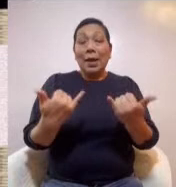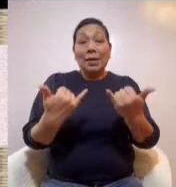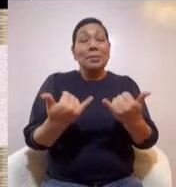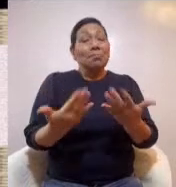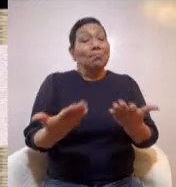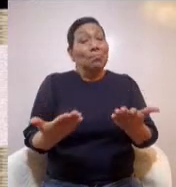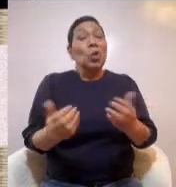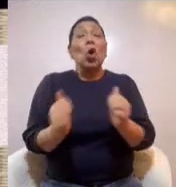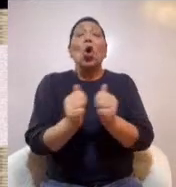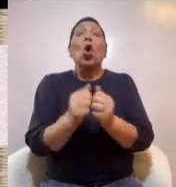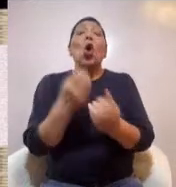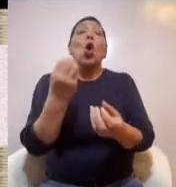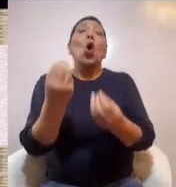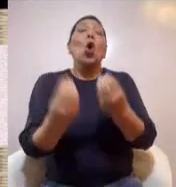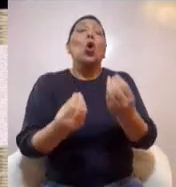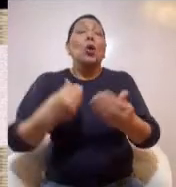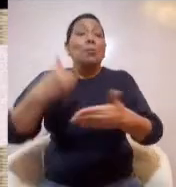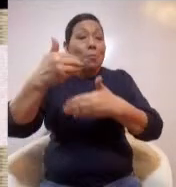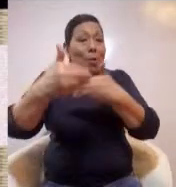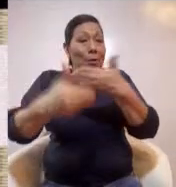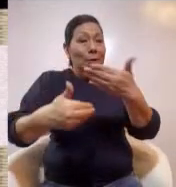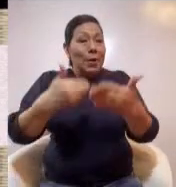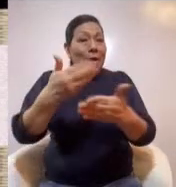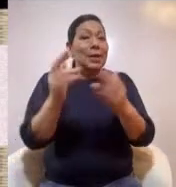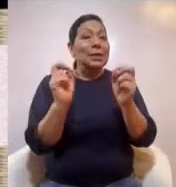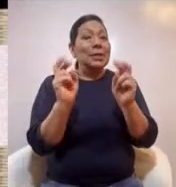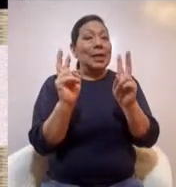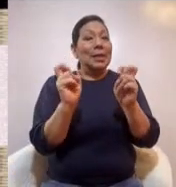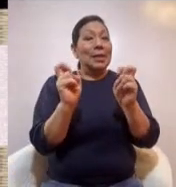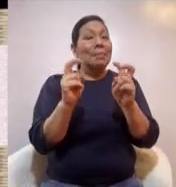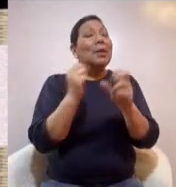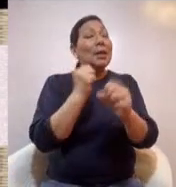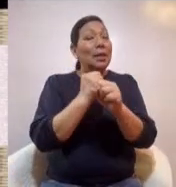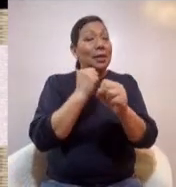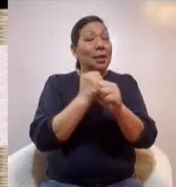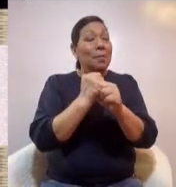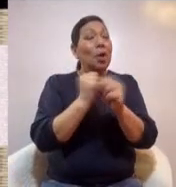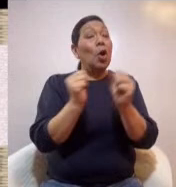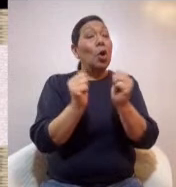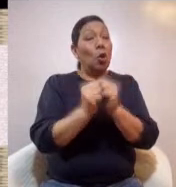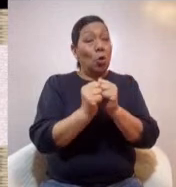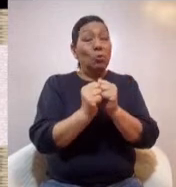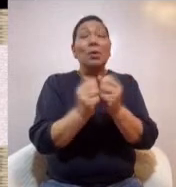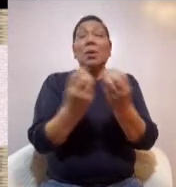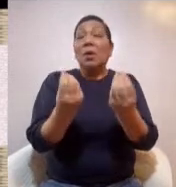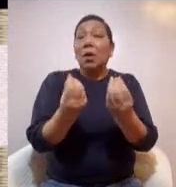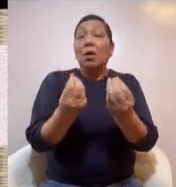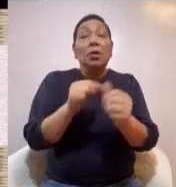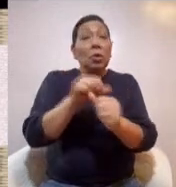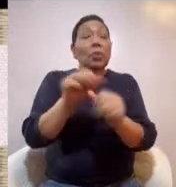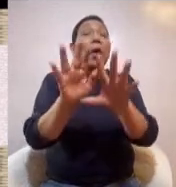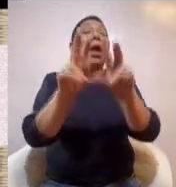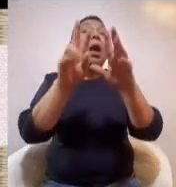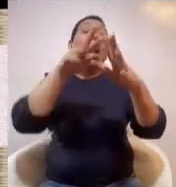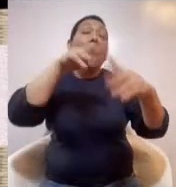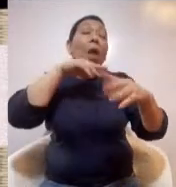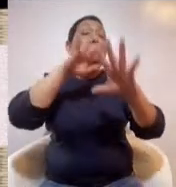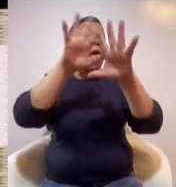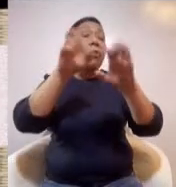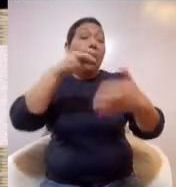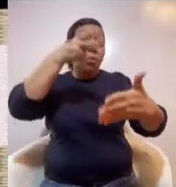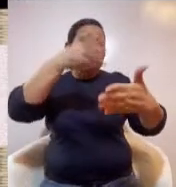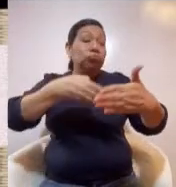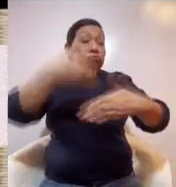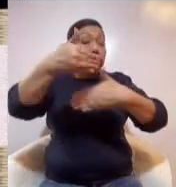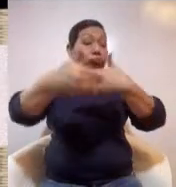entonces ahí el espacio es, bueno, cómo vamos avanzando en estos temas y ese es el trabajo que hace el comité. Trabaja por rondas de evaluación y